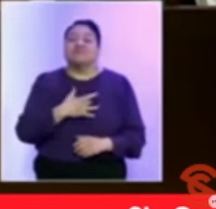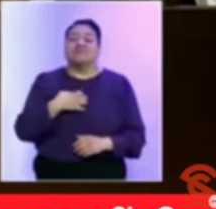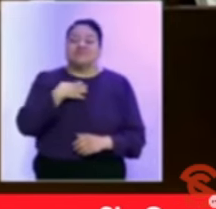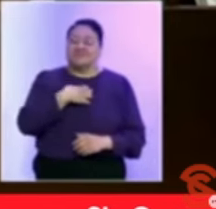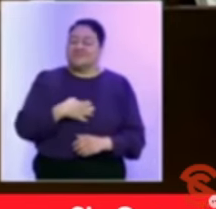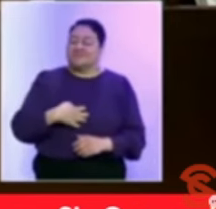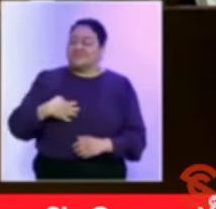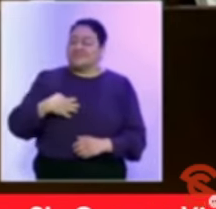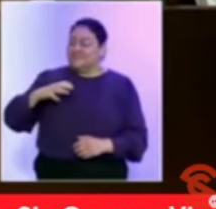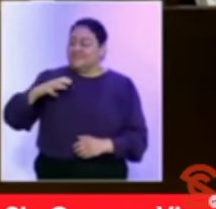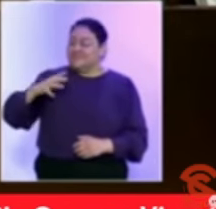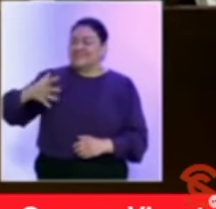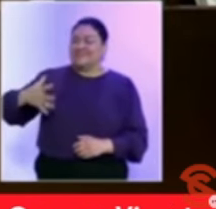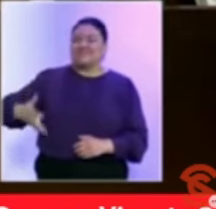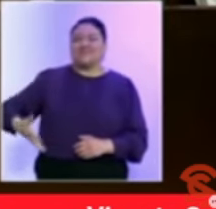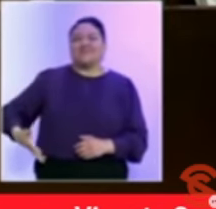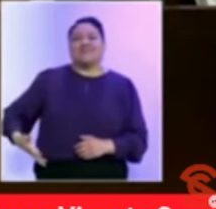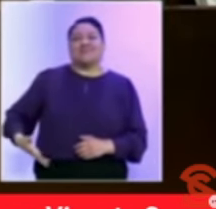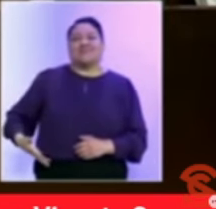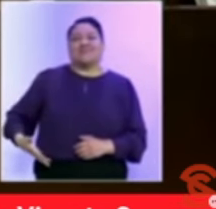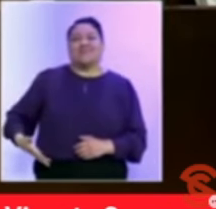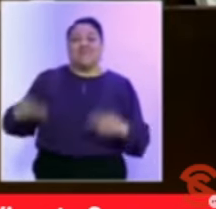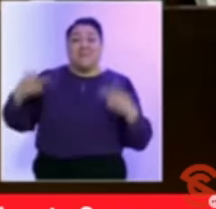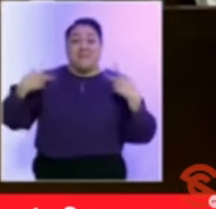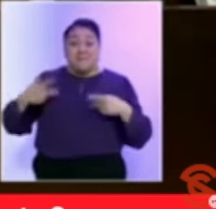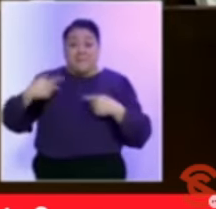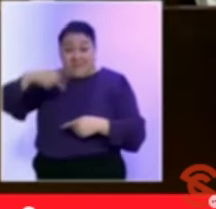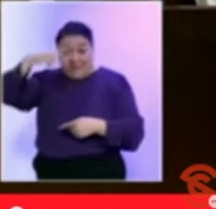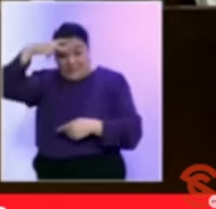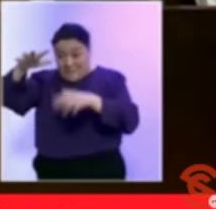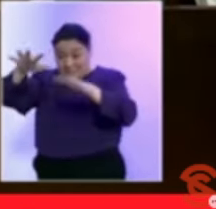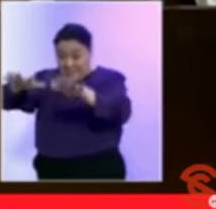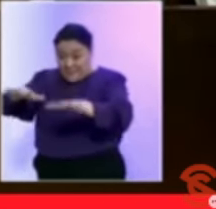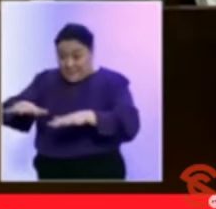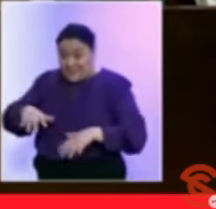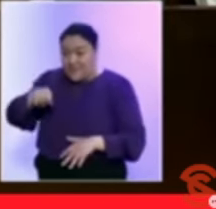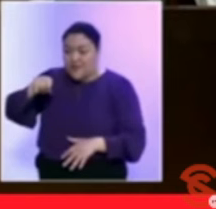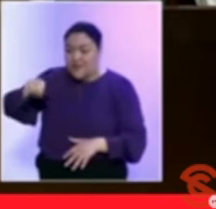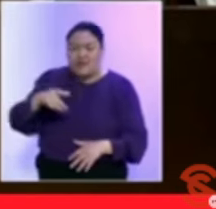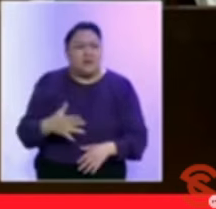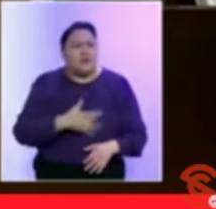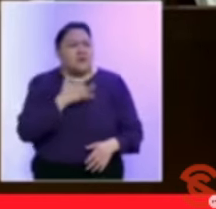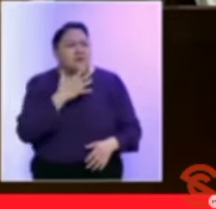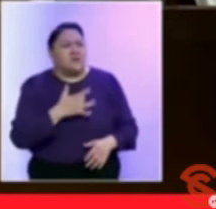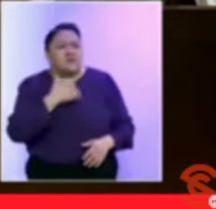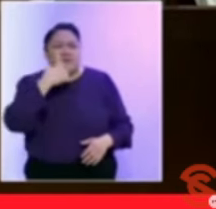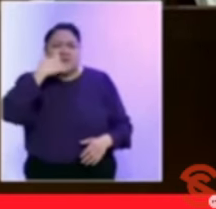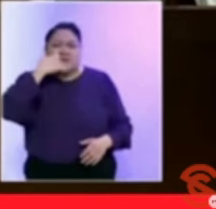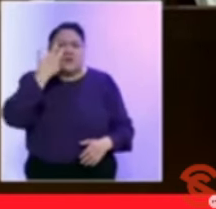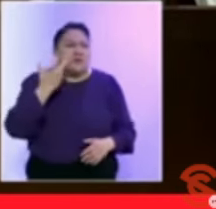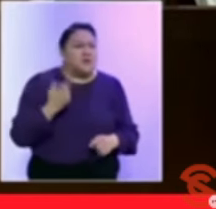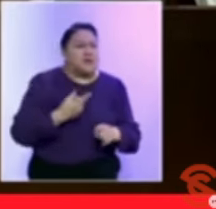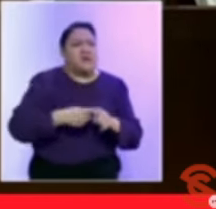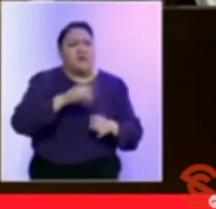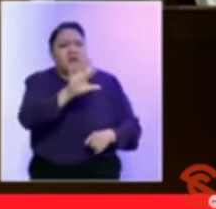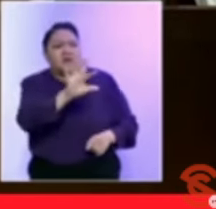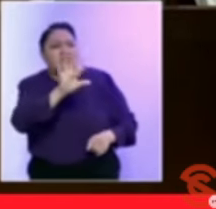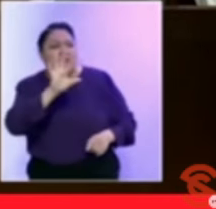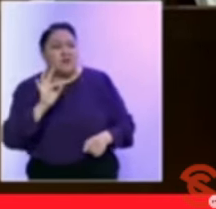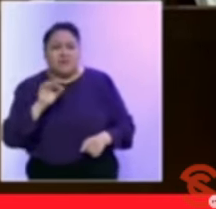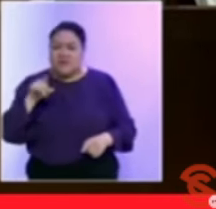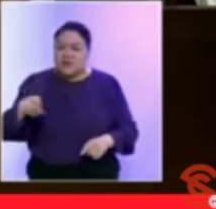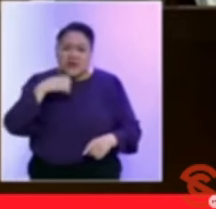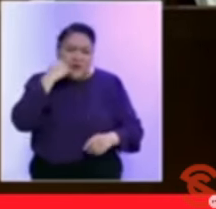y orgullosos porque el pueblo de México mostró su conciencia cívica su vocación